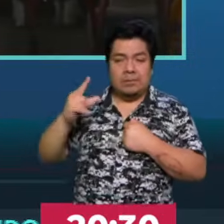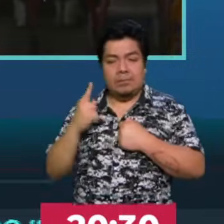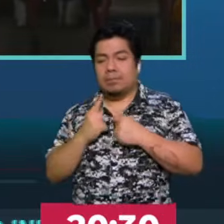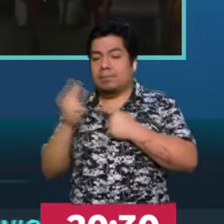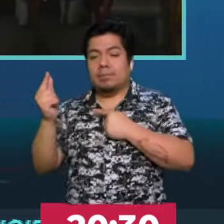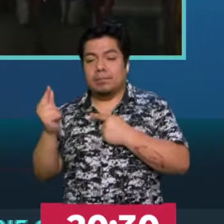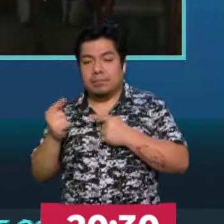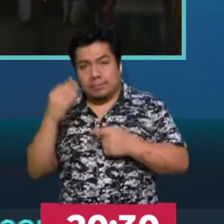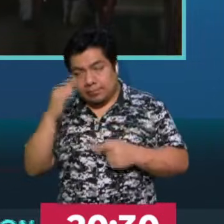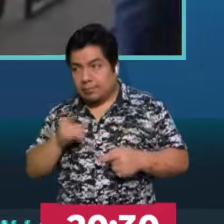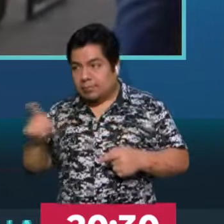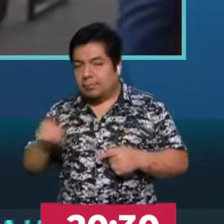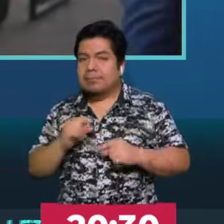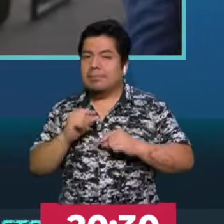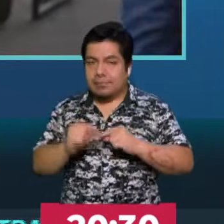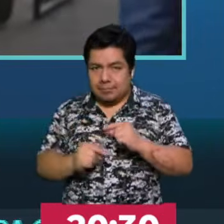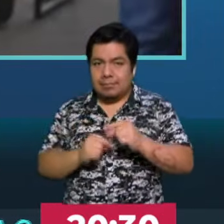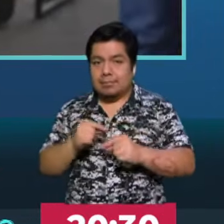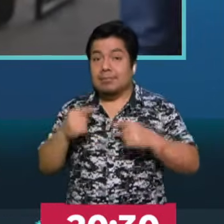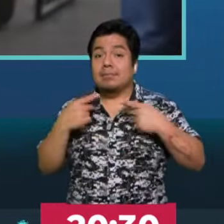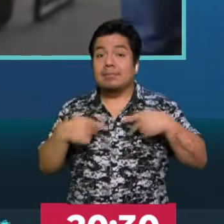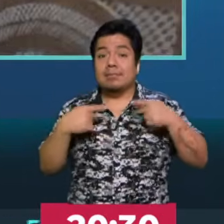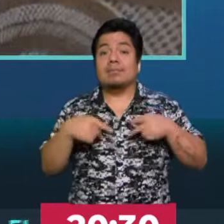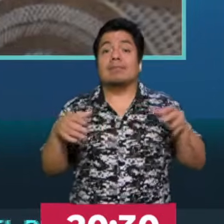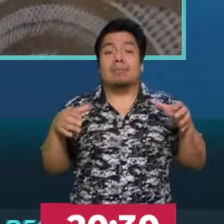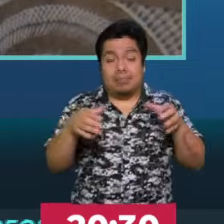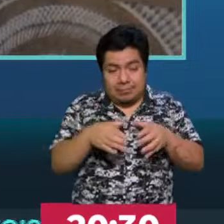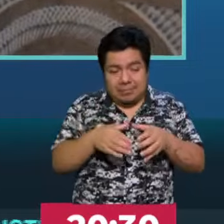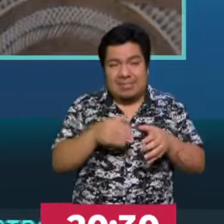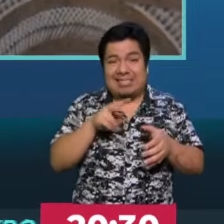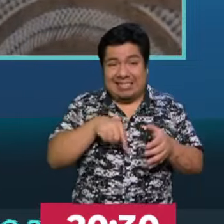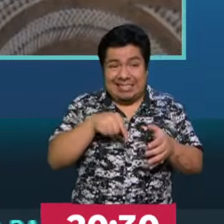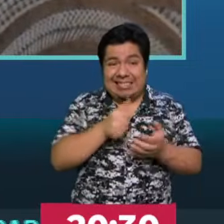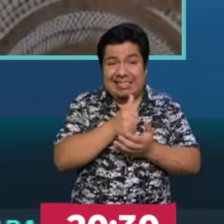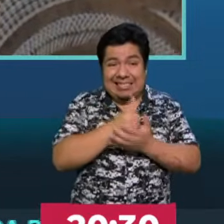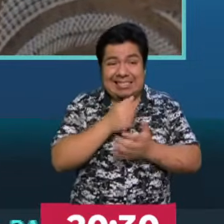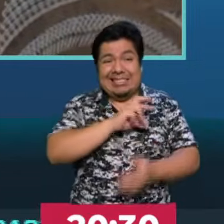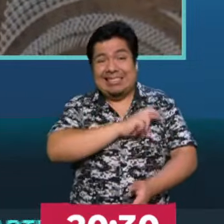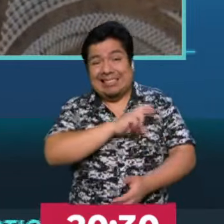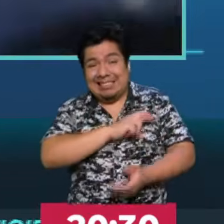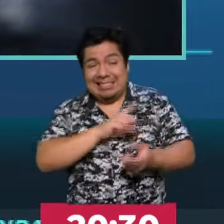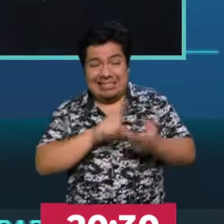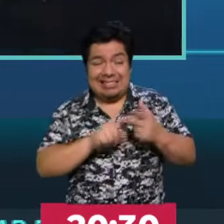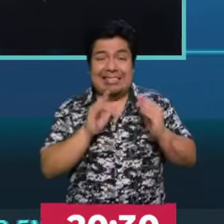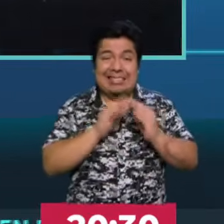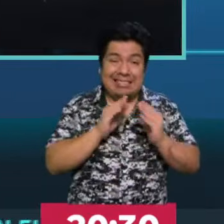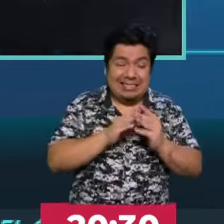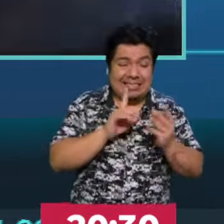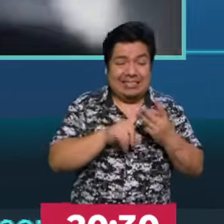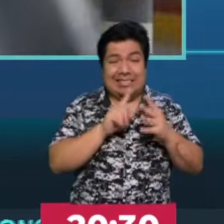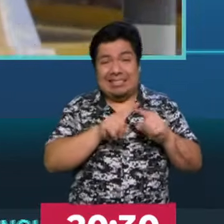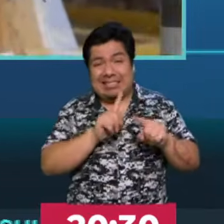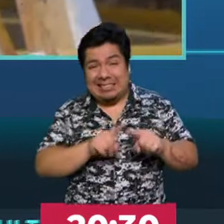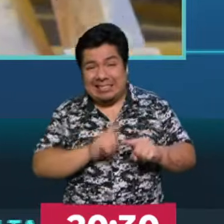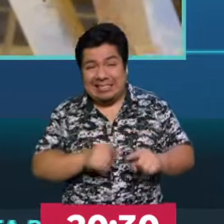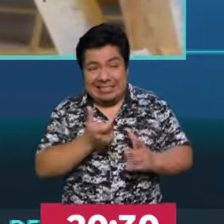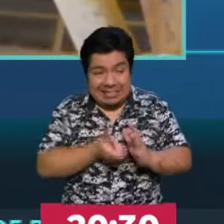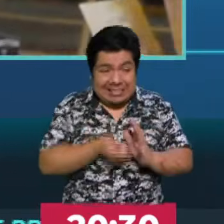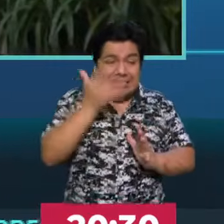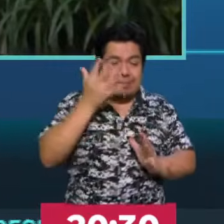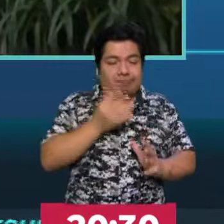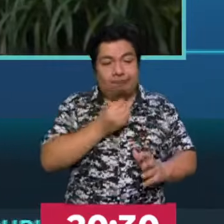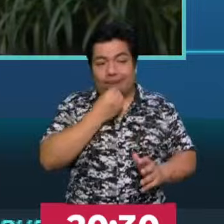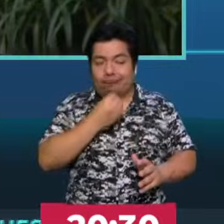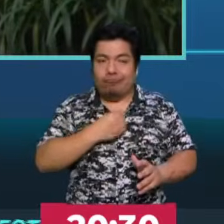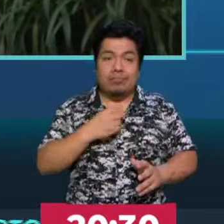proceso que realmente ha ido pasando, que la población, por lo encarecido de las rentas, de la vivienda y de toda una serie de cuestiones, y también